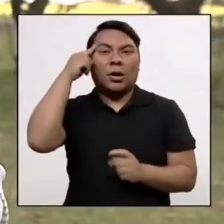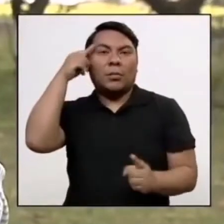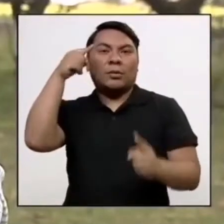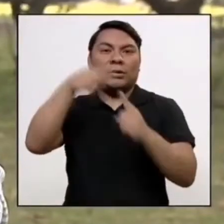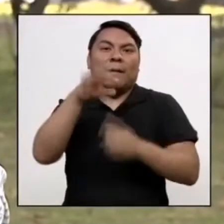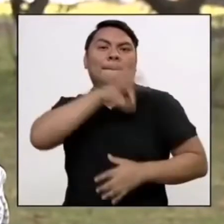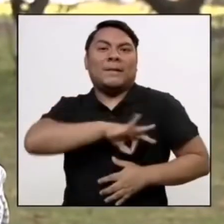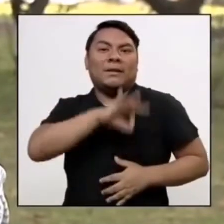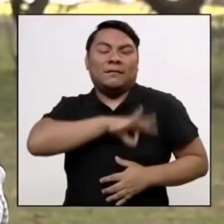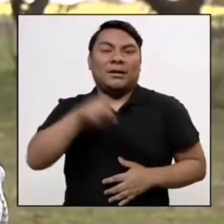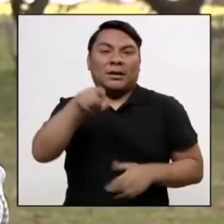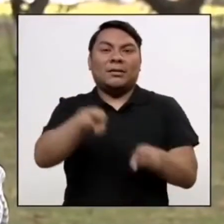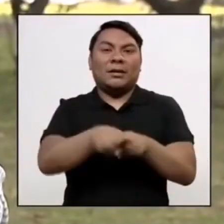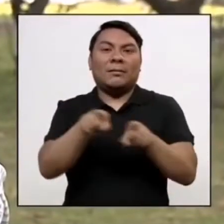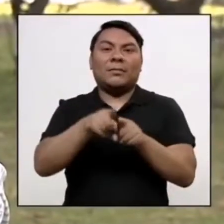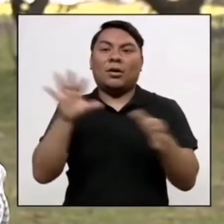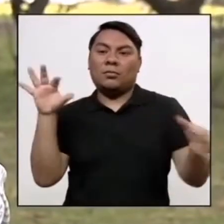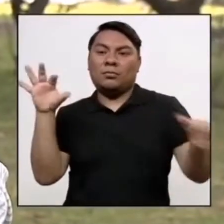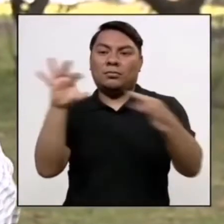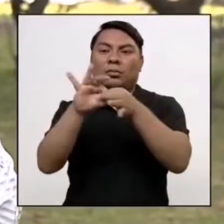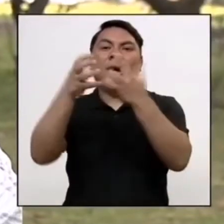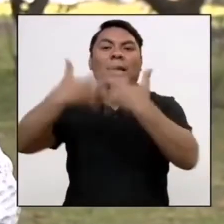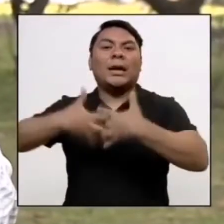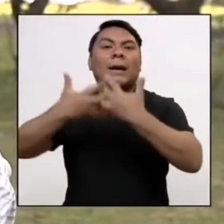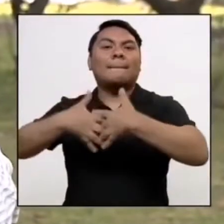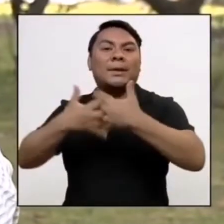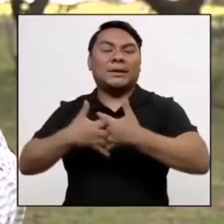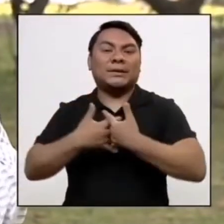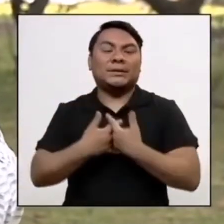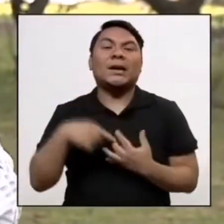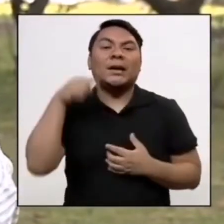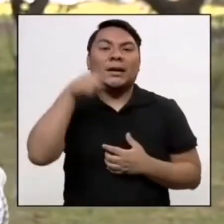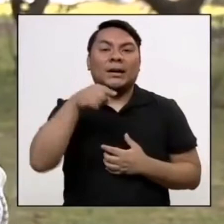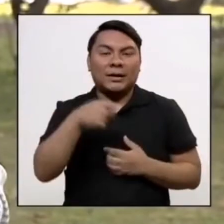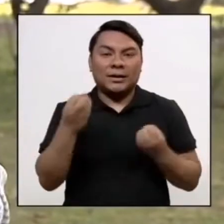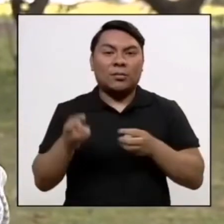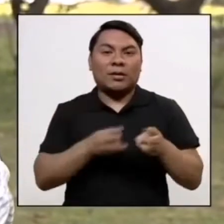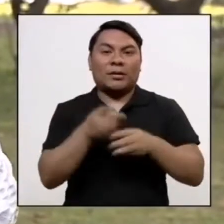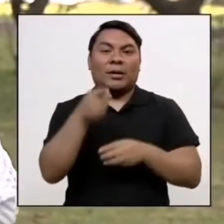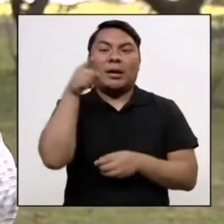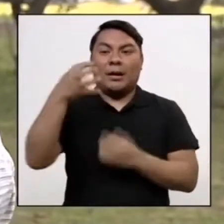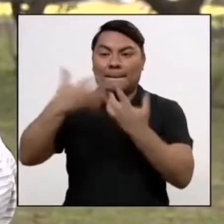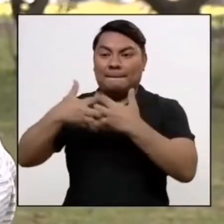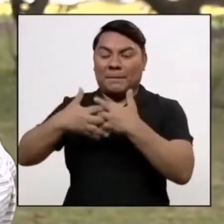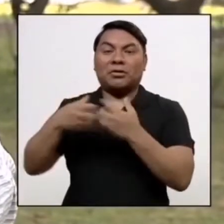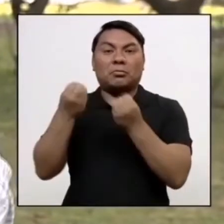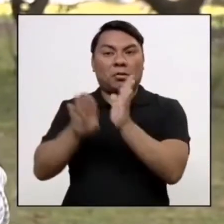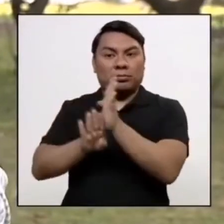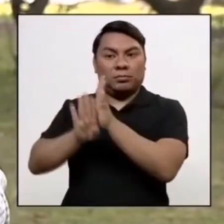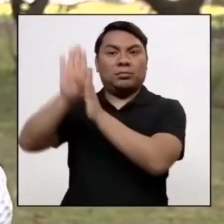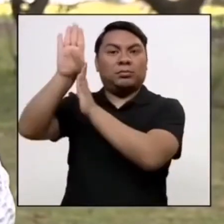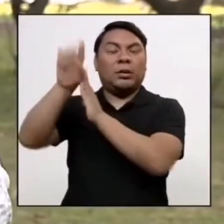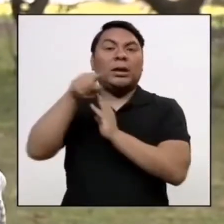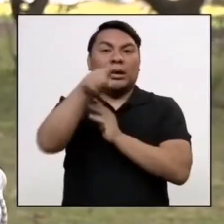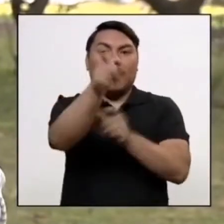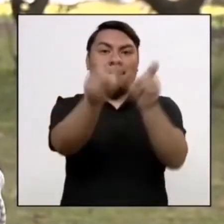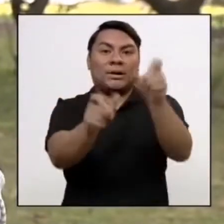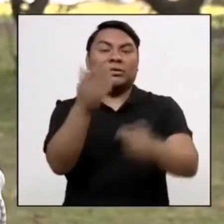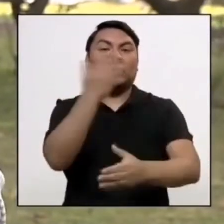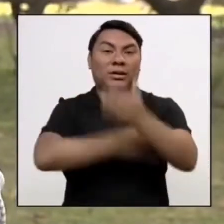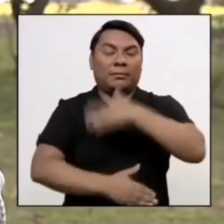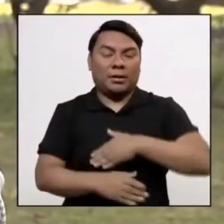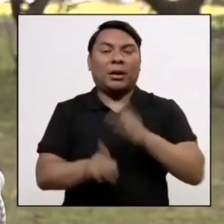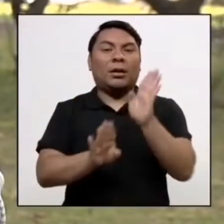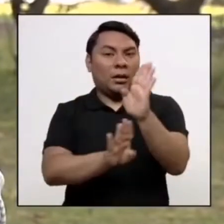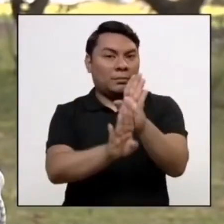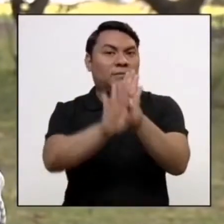y beneficios que también genera para la empresa. Entonces es una forma en la cual ambas partes ganan, no solamente la empresa, sino también en